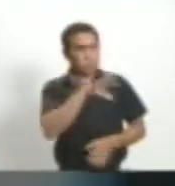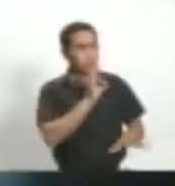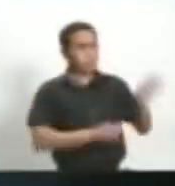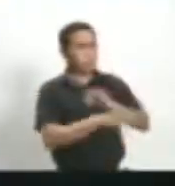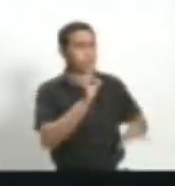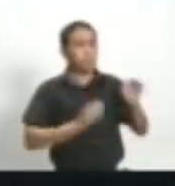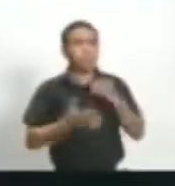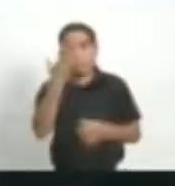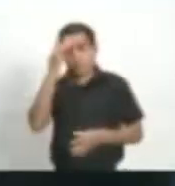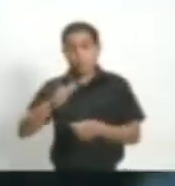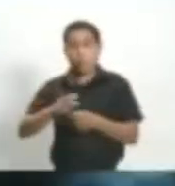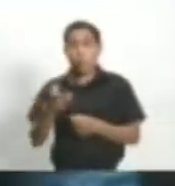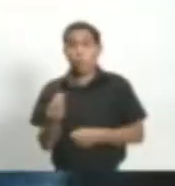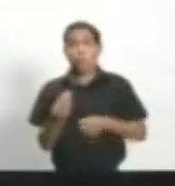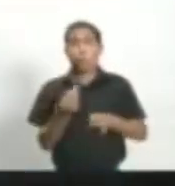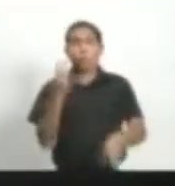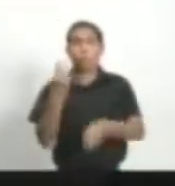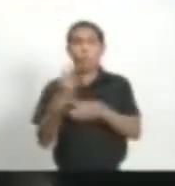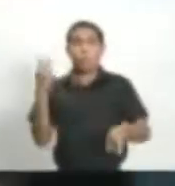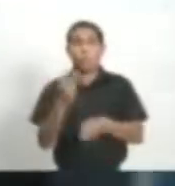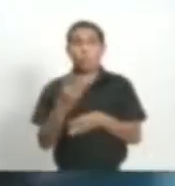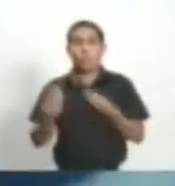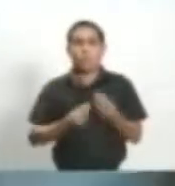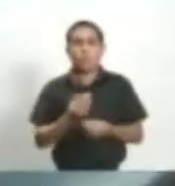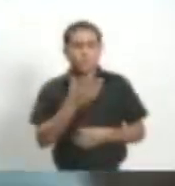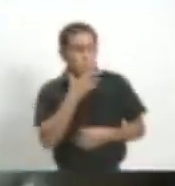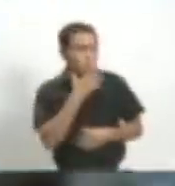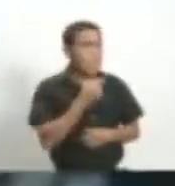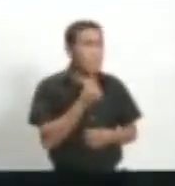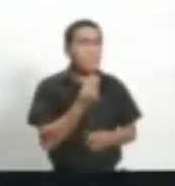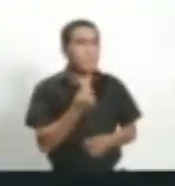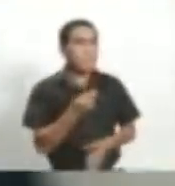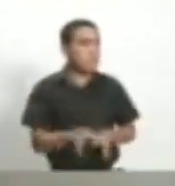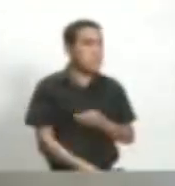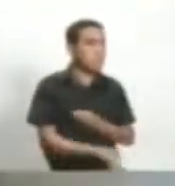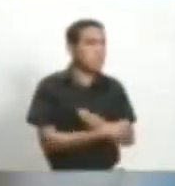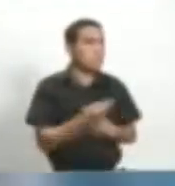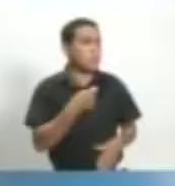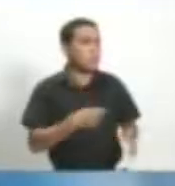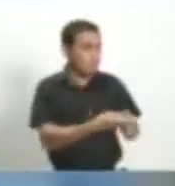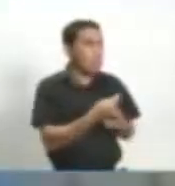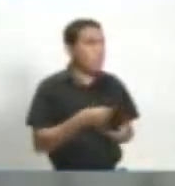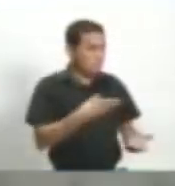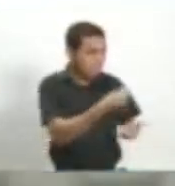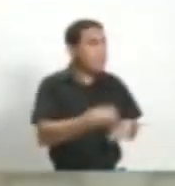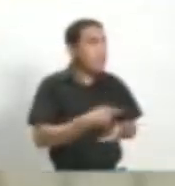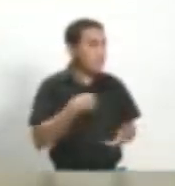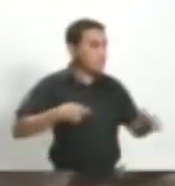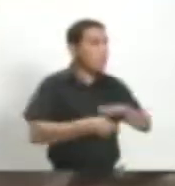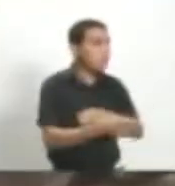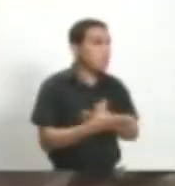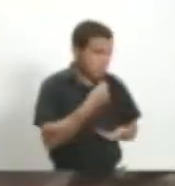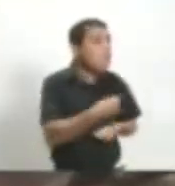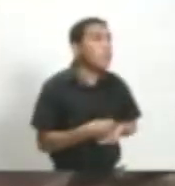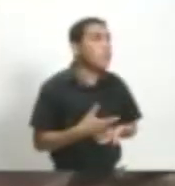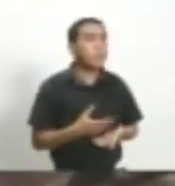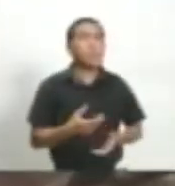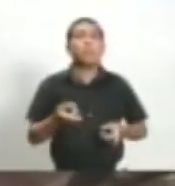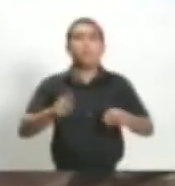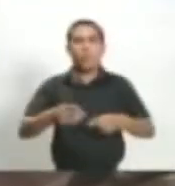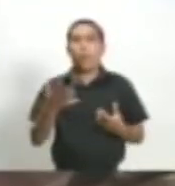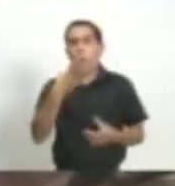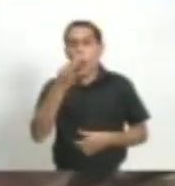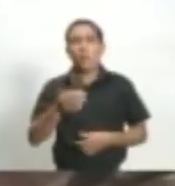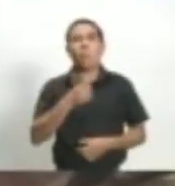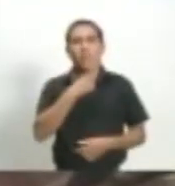integrar la banda criminal El Clan del Golfo y de coordinar el cobro de extorsiones a cambio de no asesinar a ganaderos, comerciantes, arroceros y finqueros